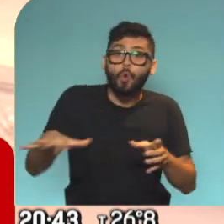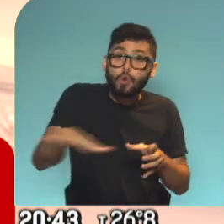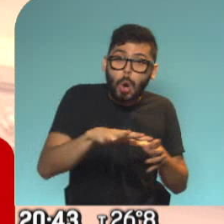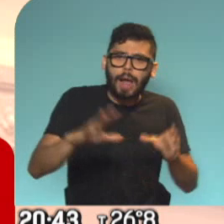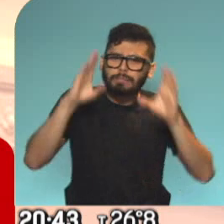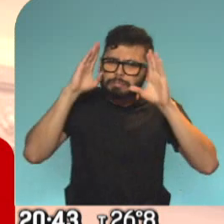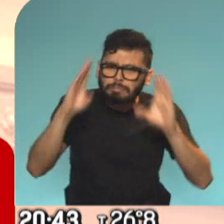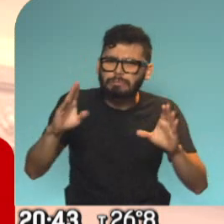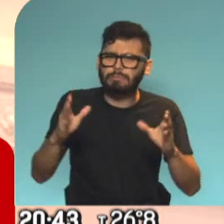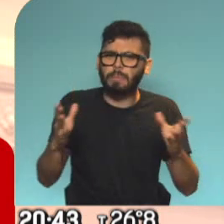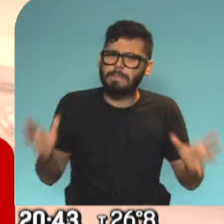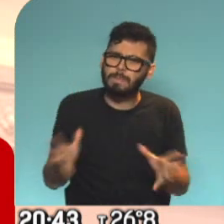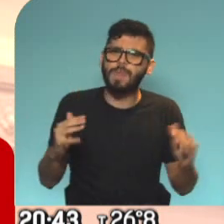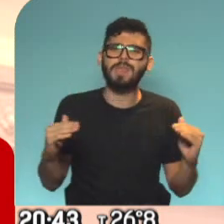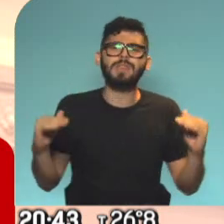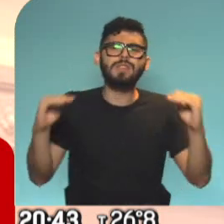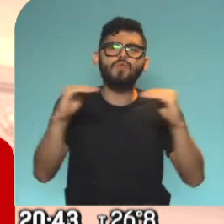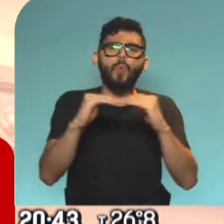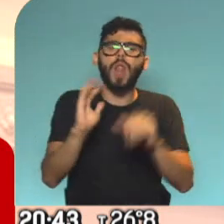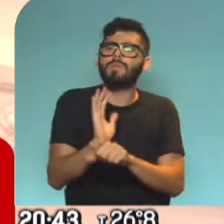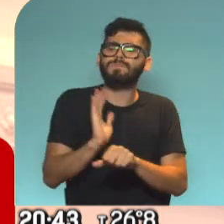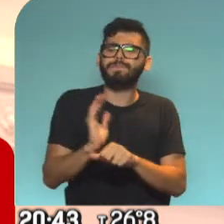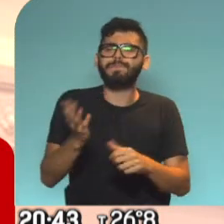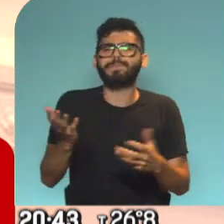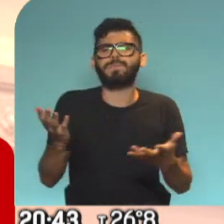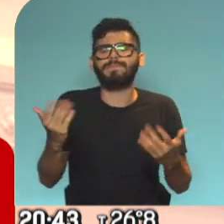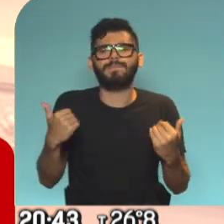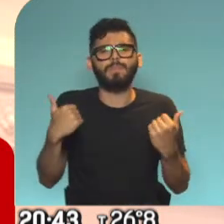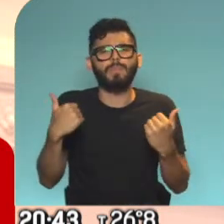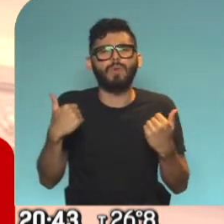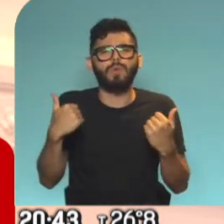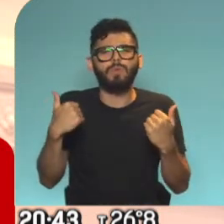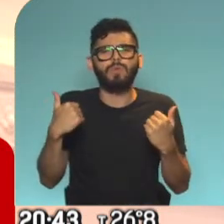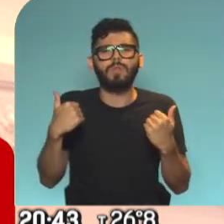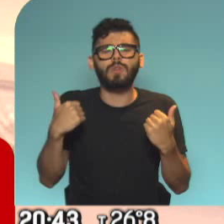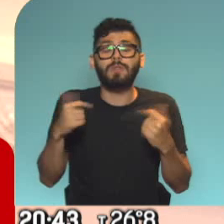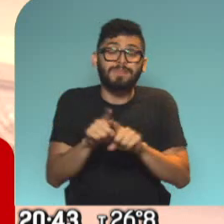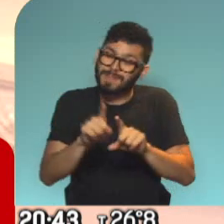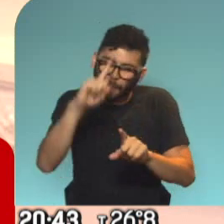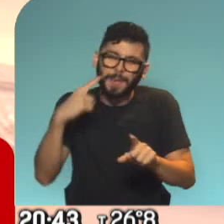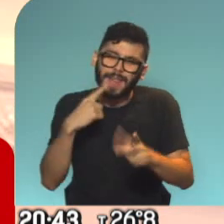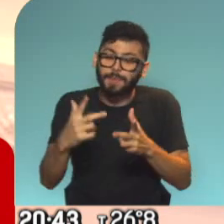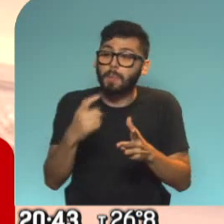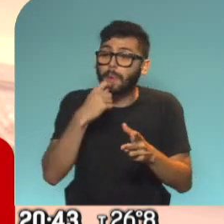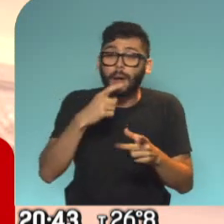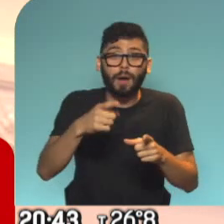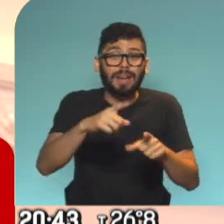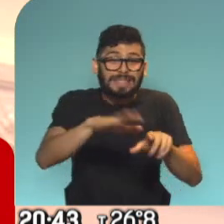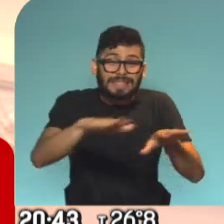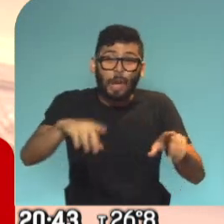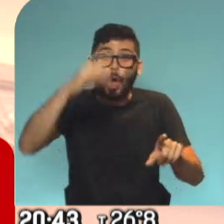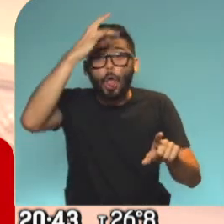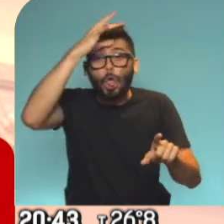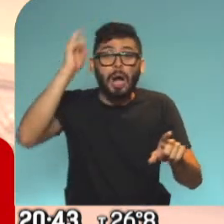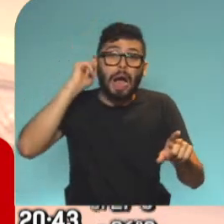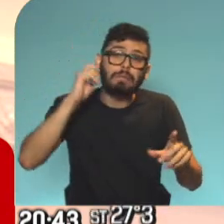equitativo, que genere posibilidades de que, como decía el presidente, de que otros chicos de 12 años no tengan que venir a la ciudad o